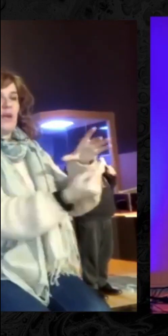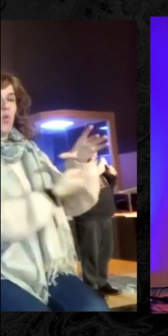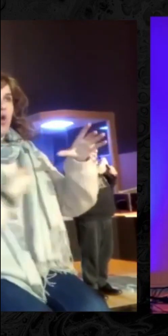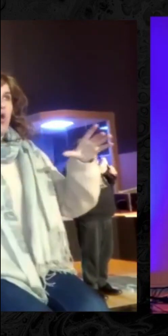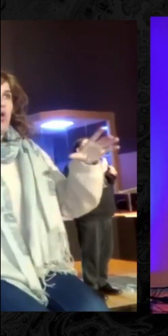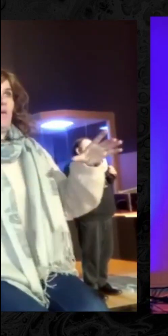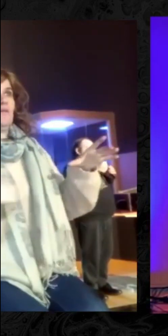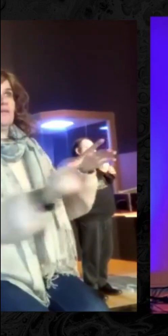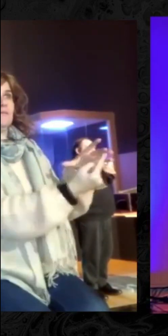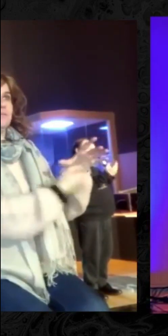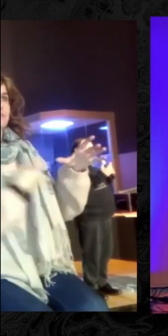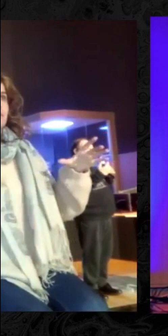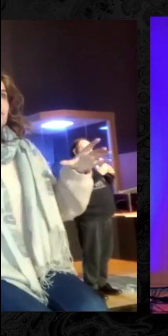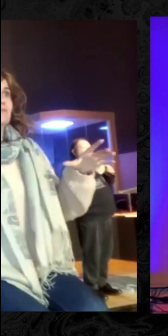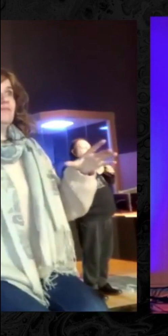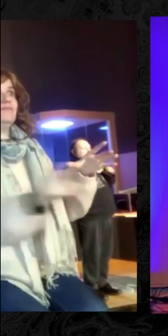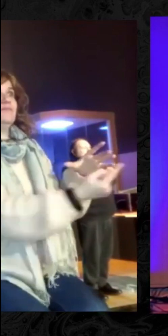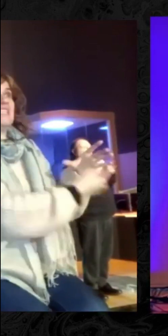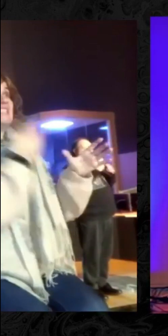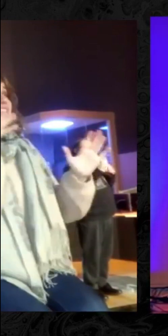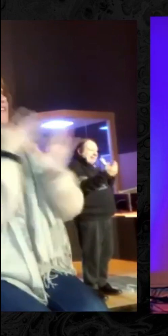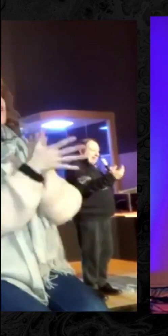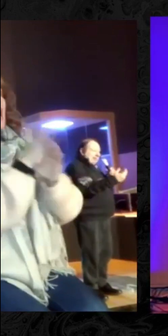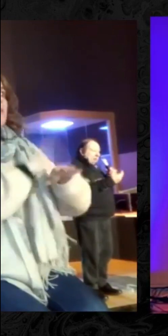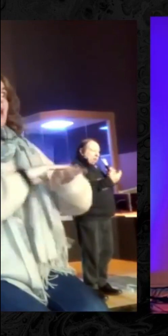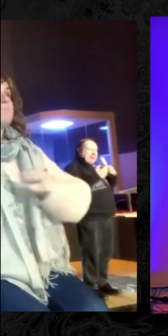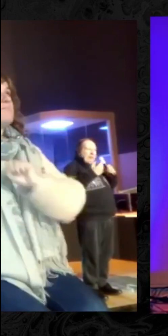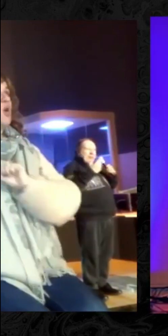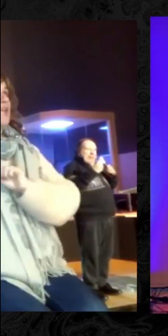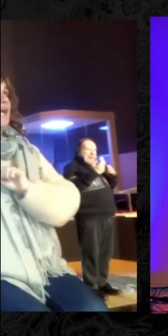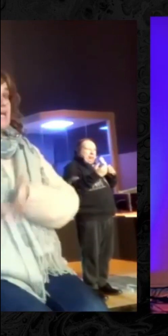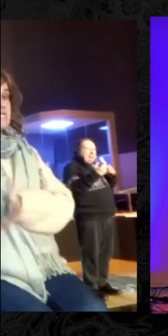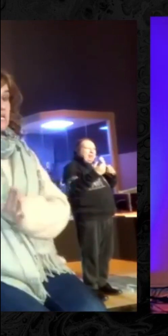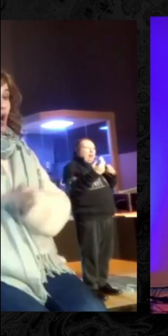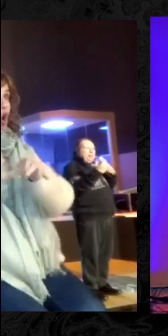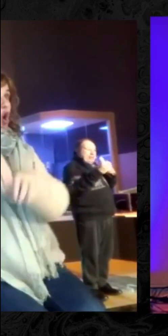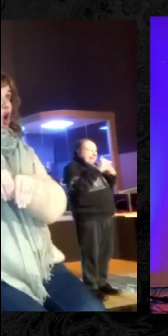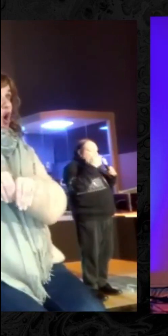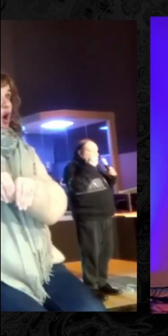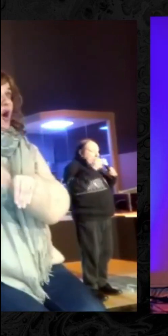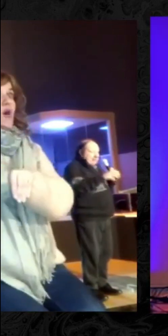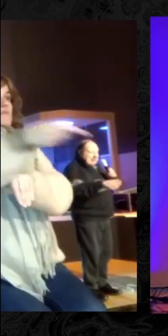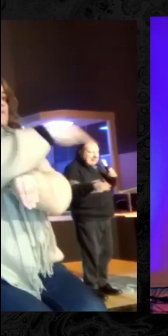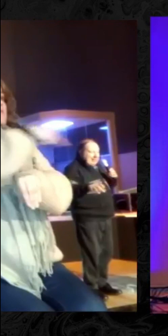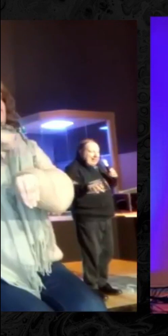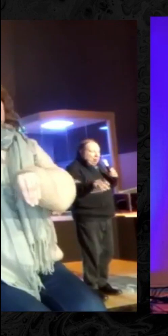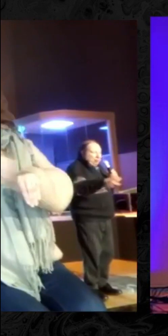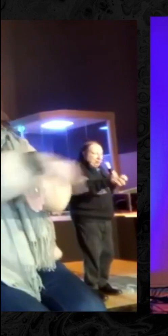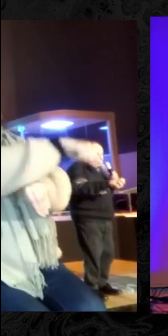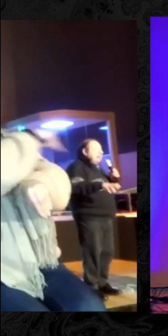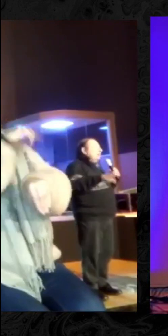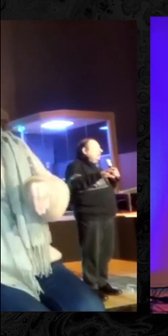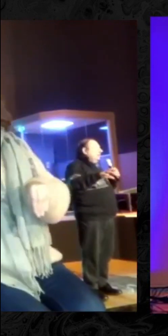Y entonces dice cuando esto hacen es a veces por proteger también a sus crías por depredadores o porque intuyen que algo